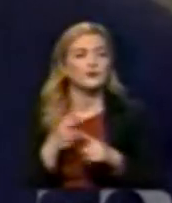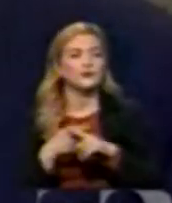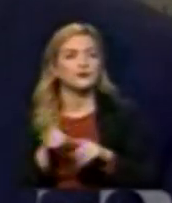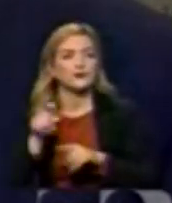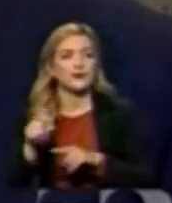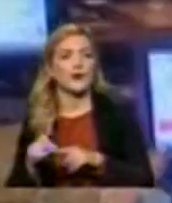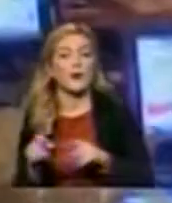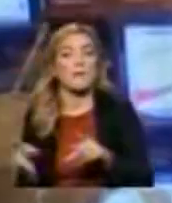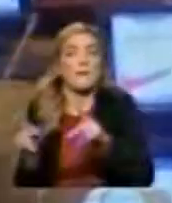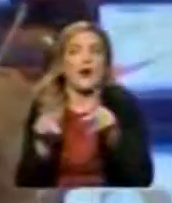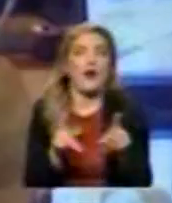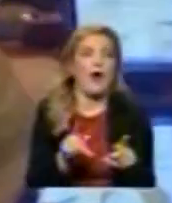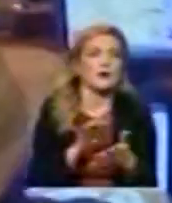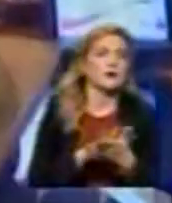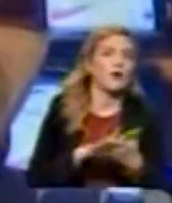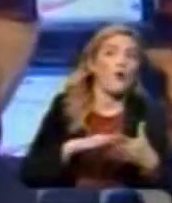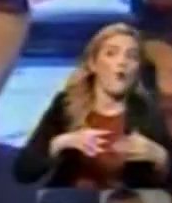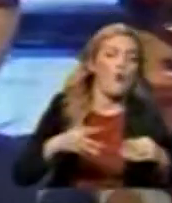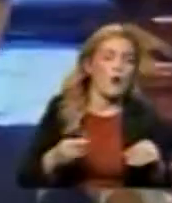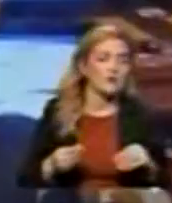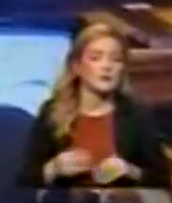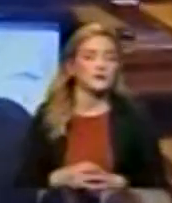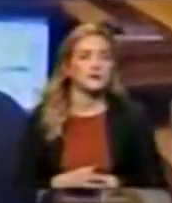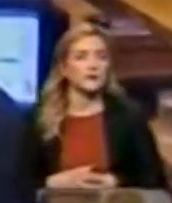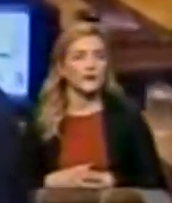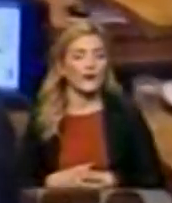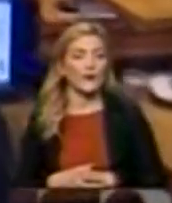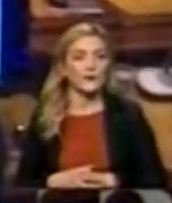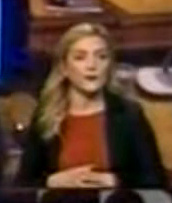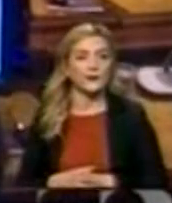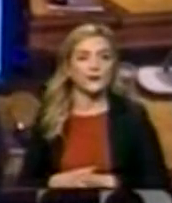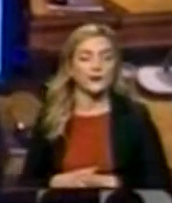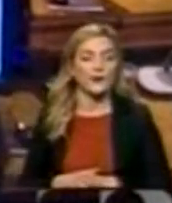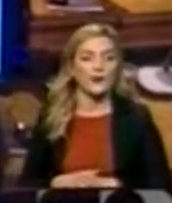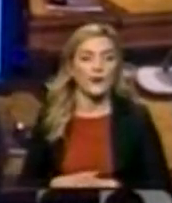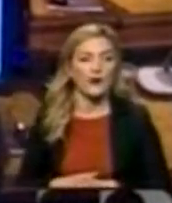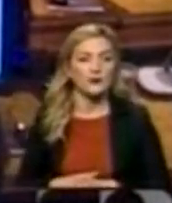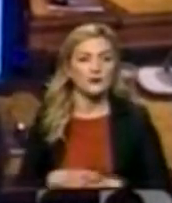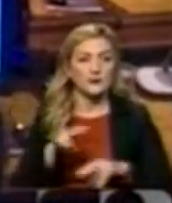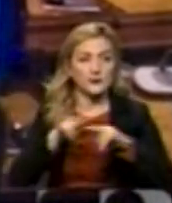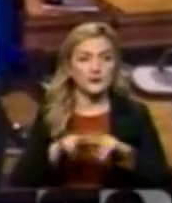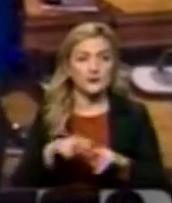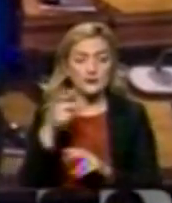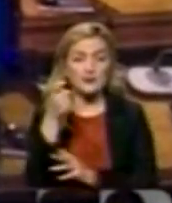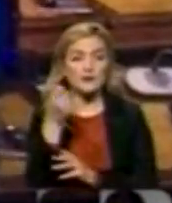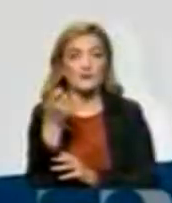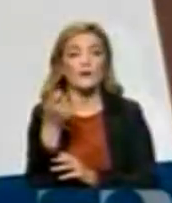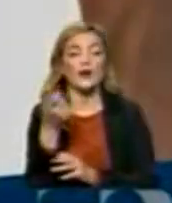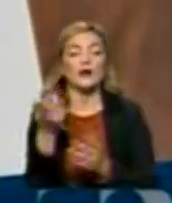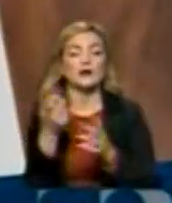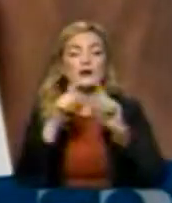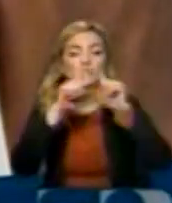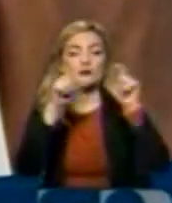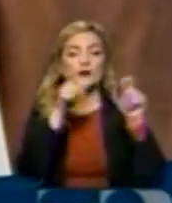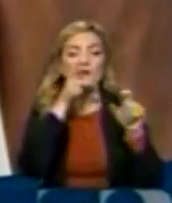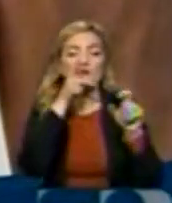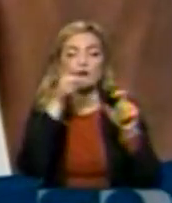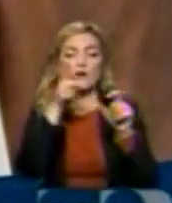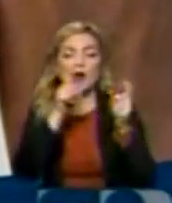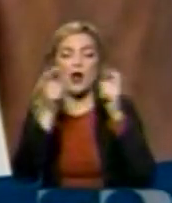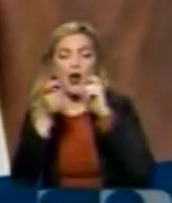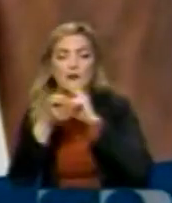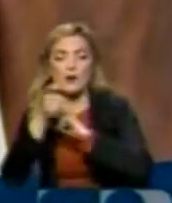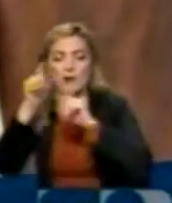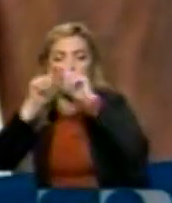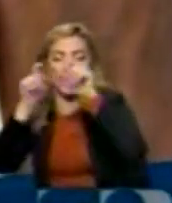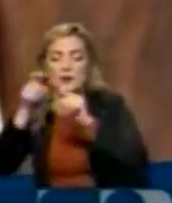plan de contingencia. No obstante, entre las observaciones se plantea, además de revisar los ingresos por monetización, estrategias para reducir la